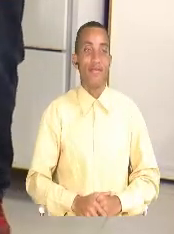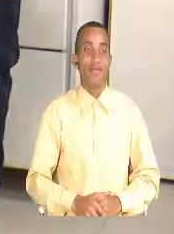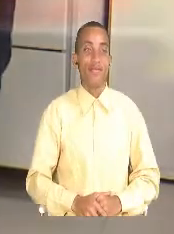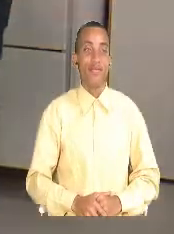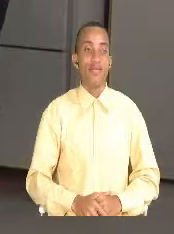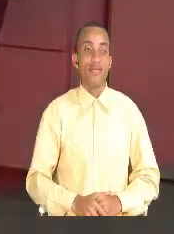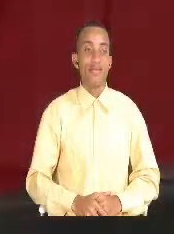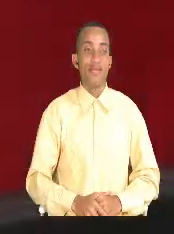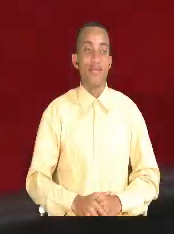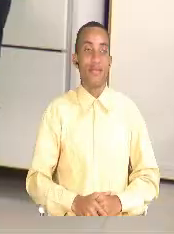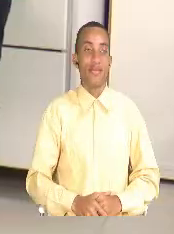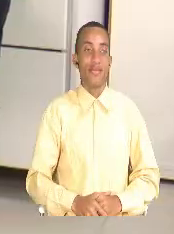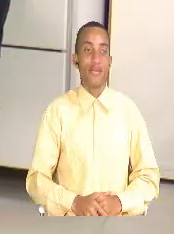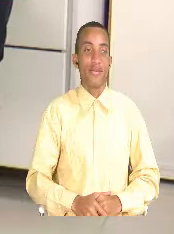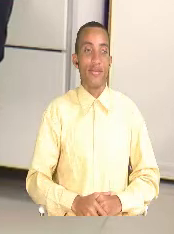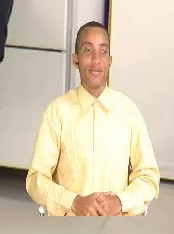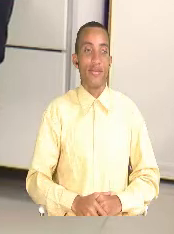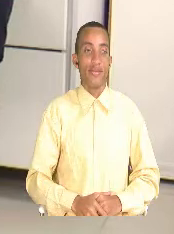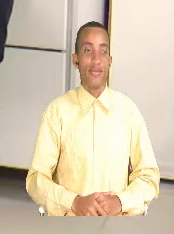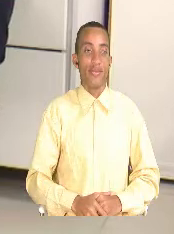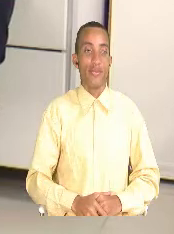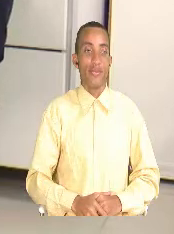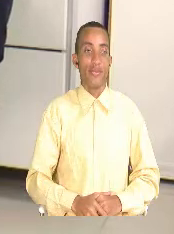Listo, voy a apagar.